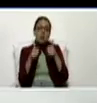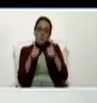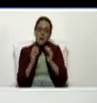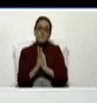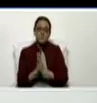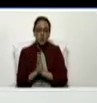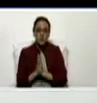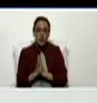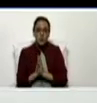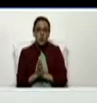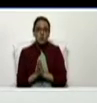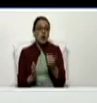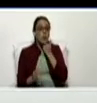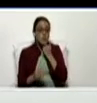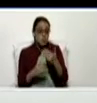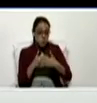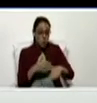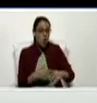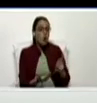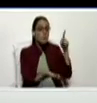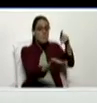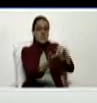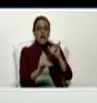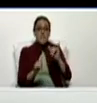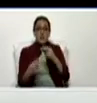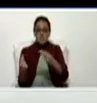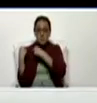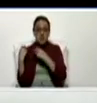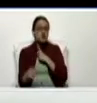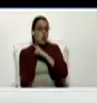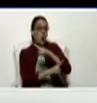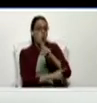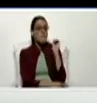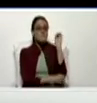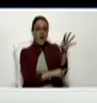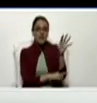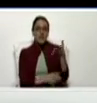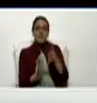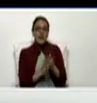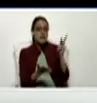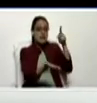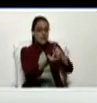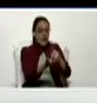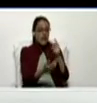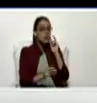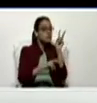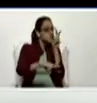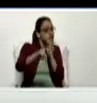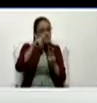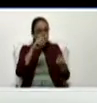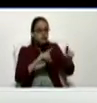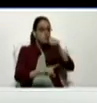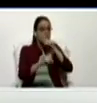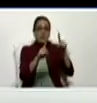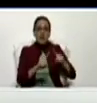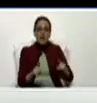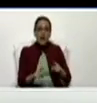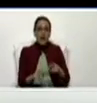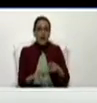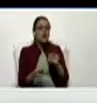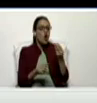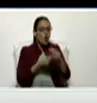el mayor general lo kibi belmontes para que instale su Estado Mayor popular